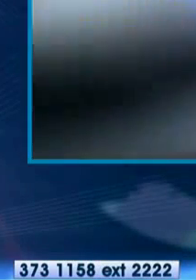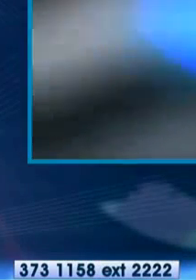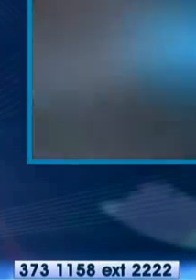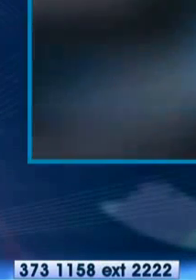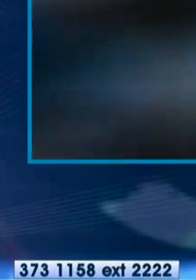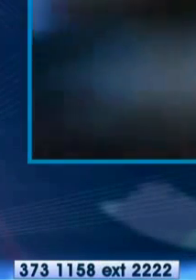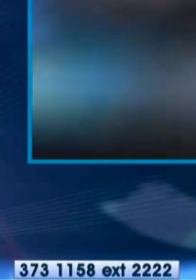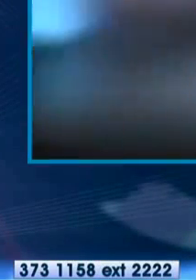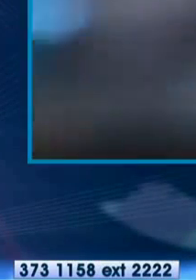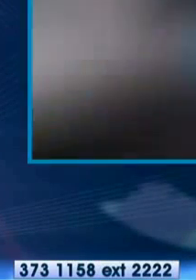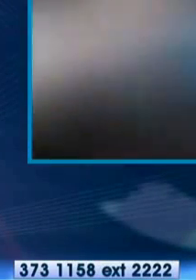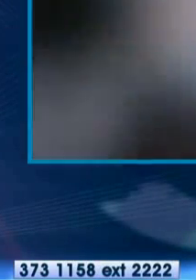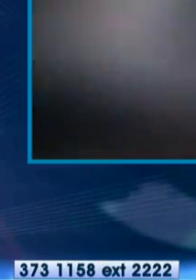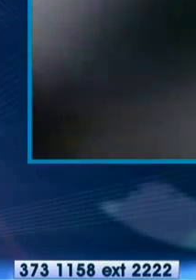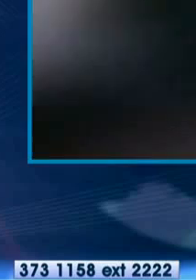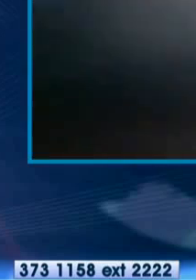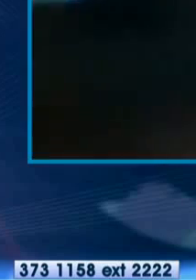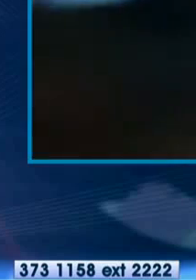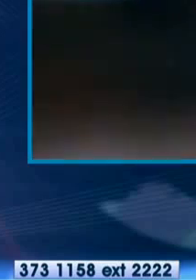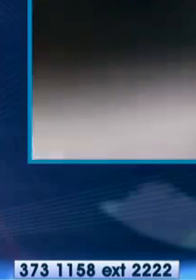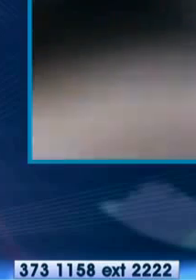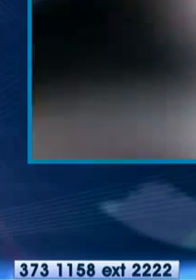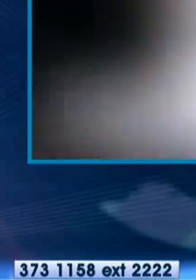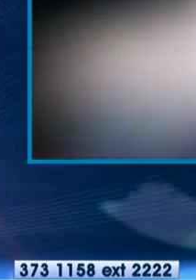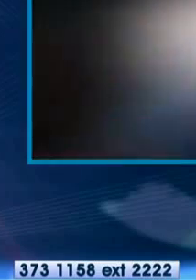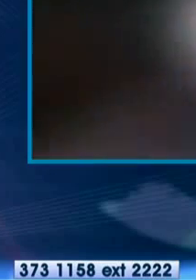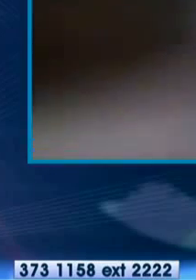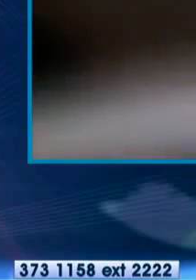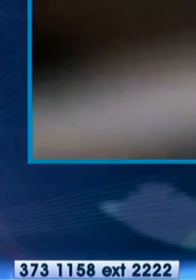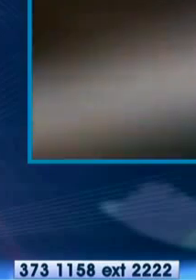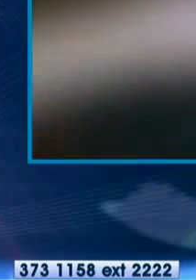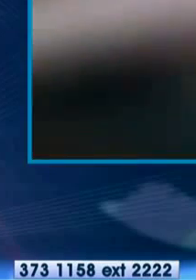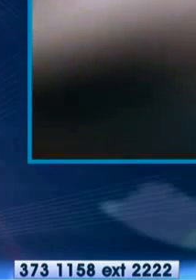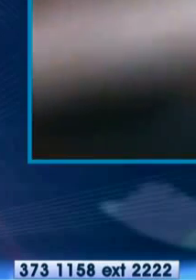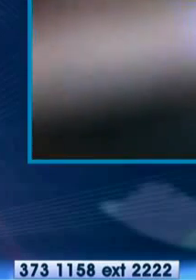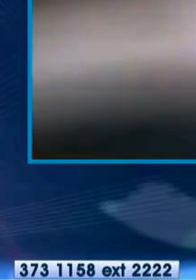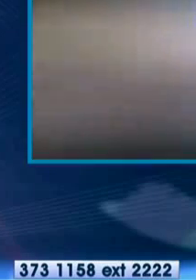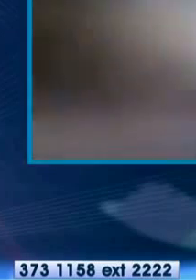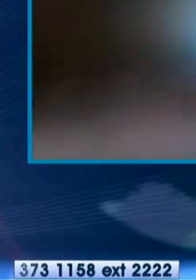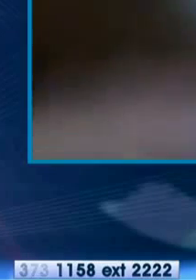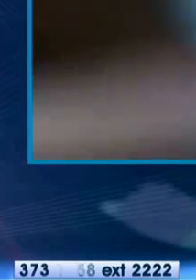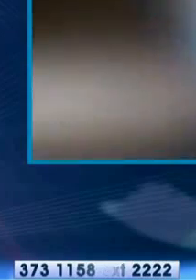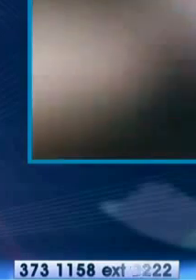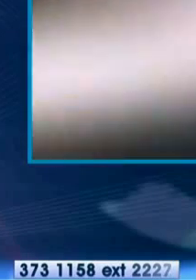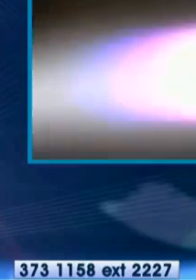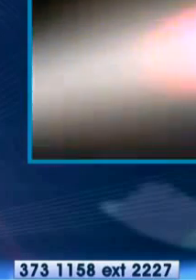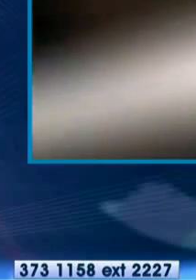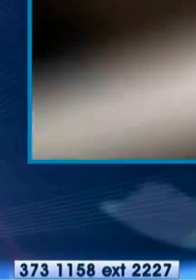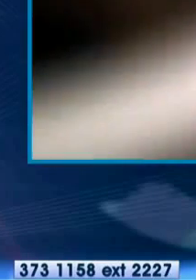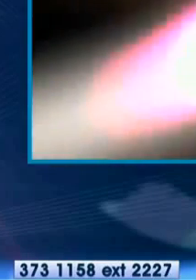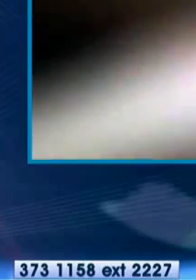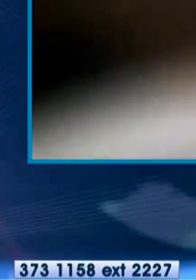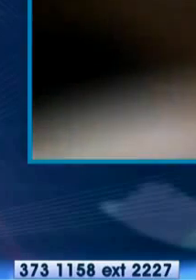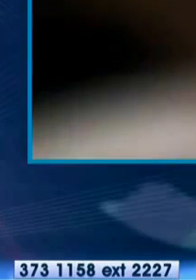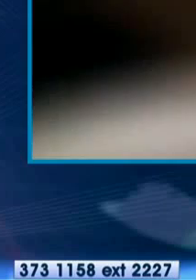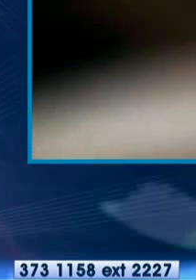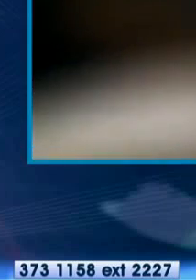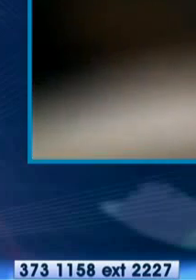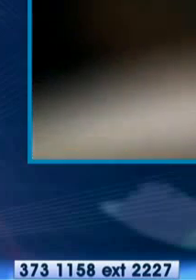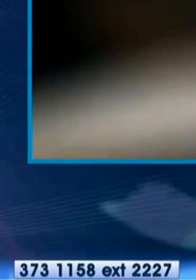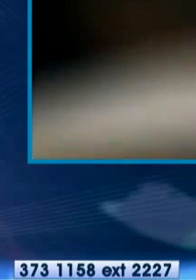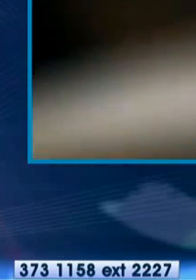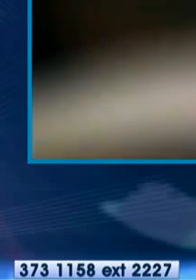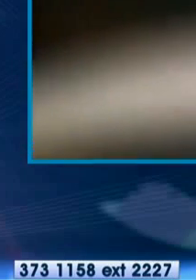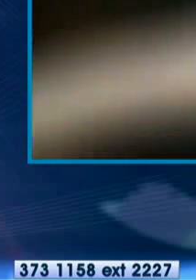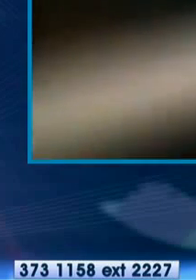La propuesta que se realizó el año anterior, Revolución Preventiva, pretende justamente, de cierta manera,